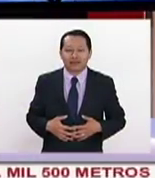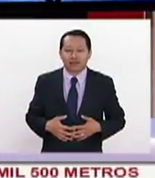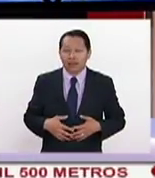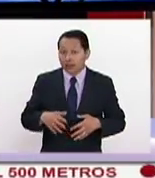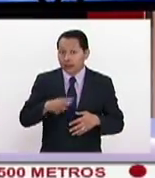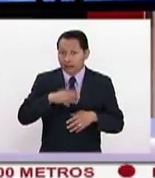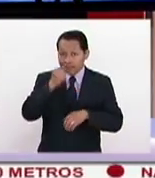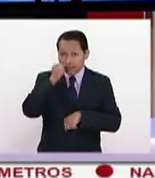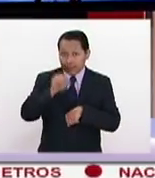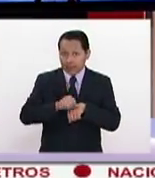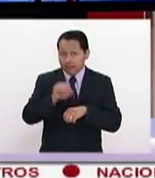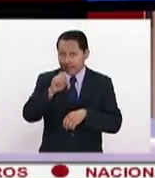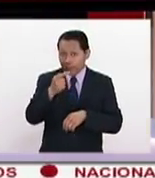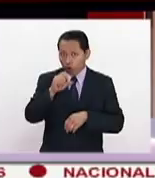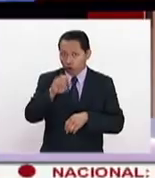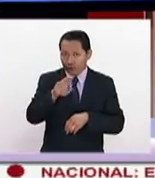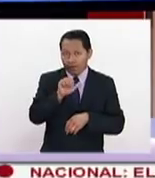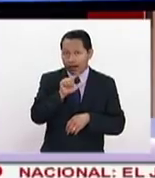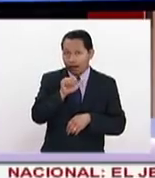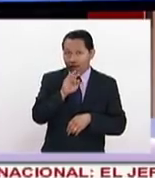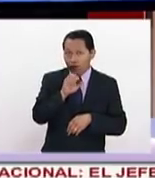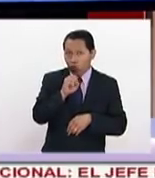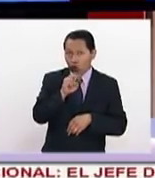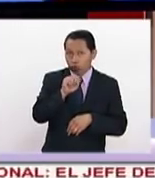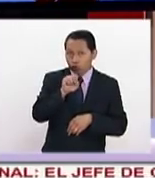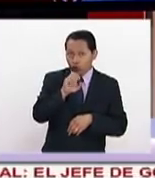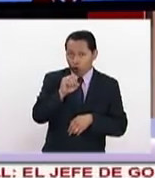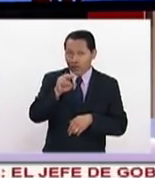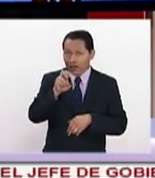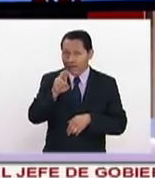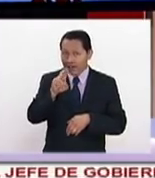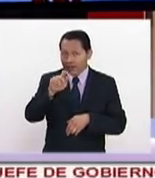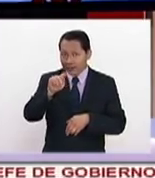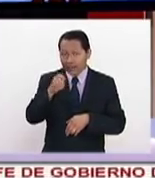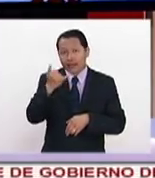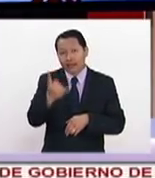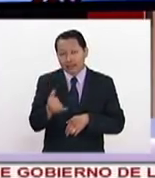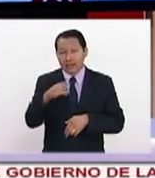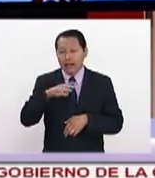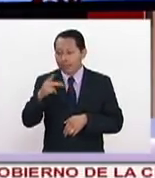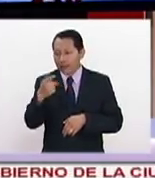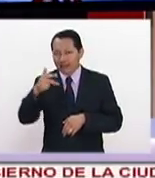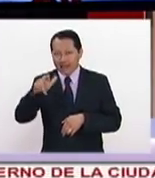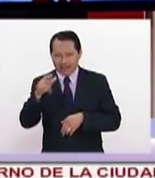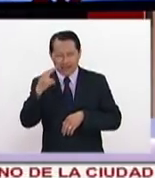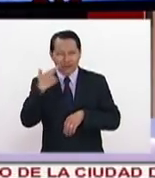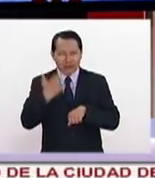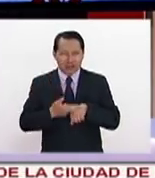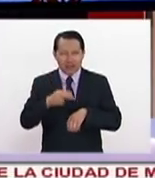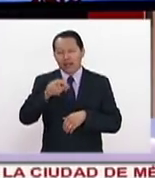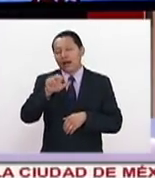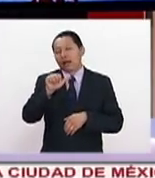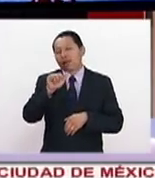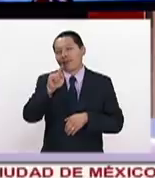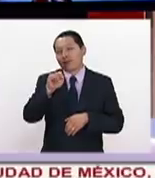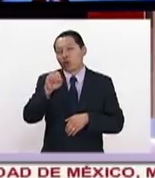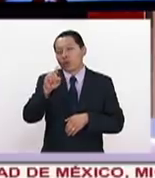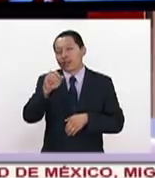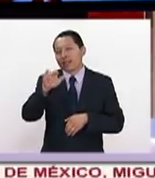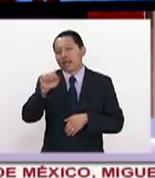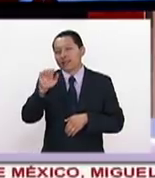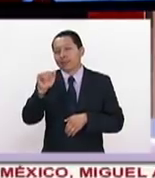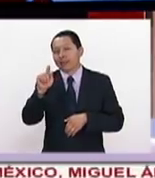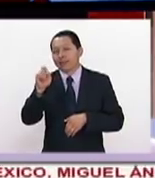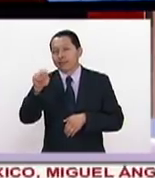El secretario de Gobernación, Alfonso Navarrete Prida, y el encargado de despacho de la PGR, Alberto Elías Beltrán, ofrecieron